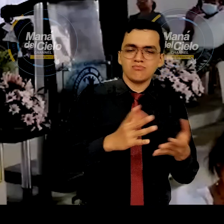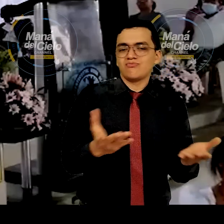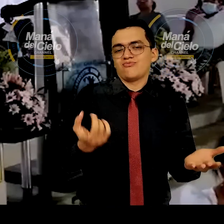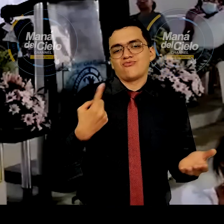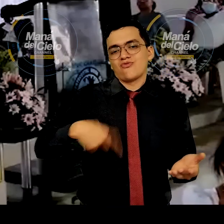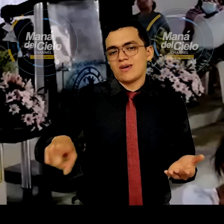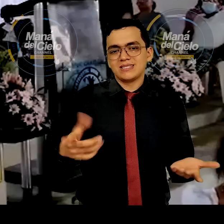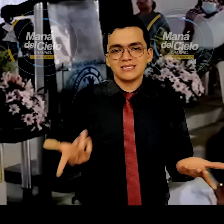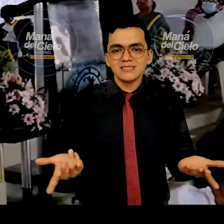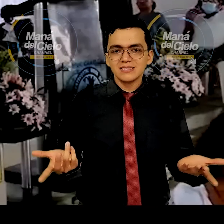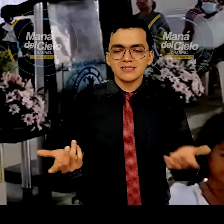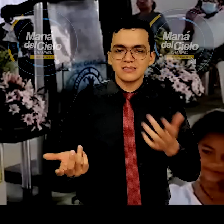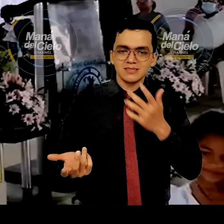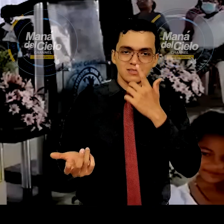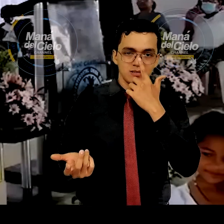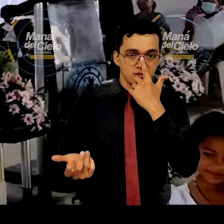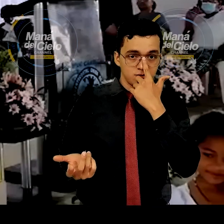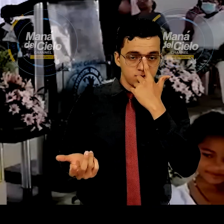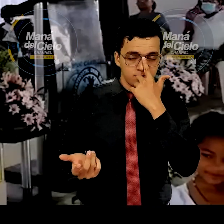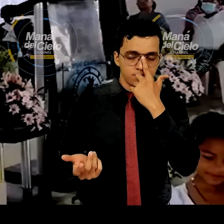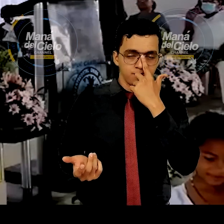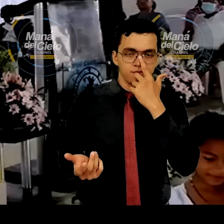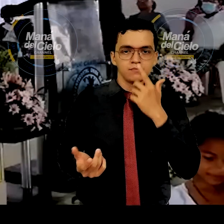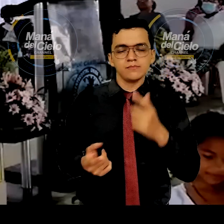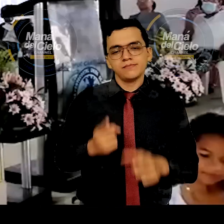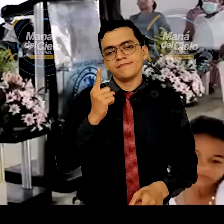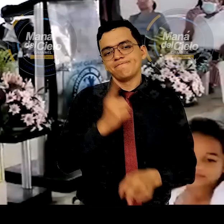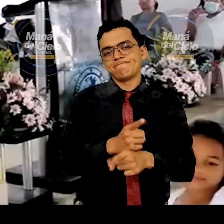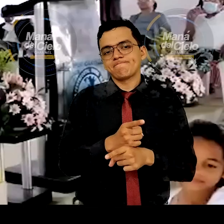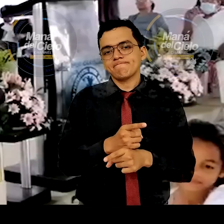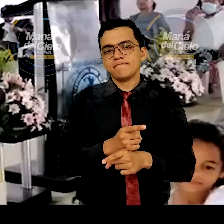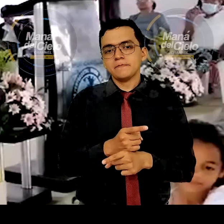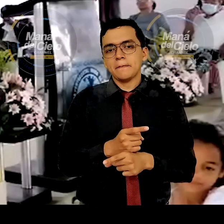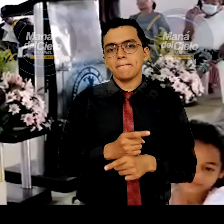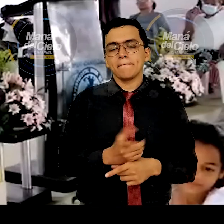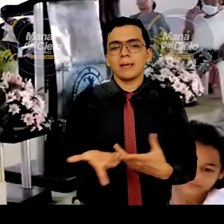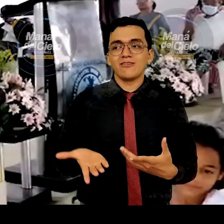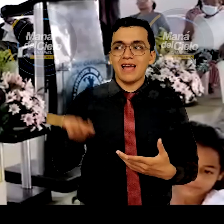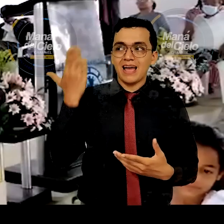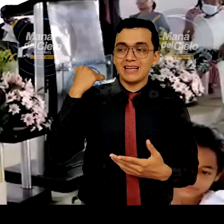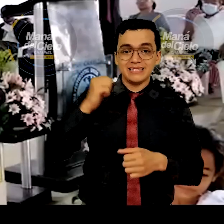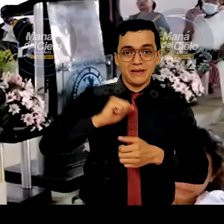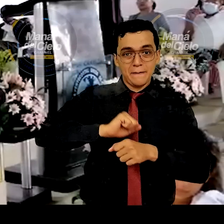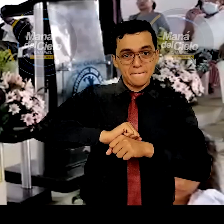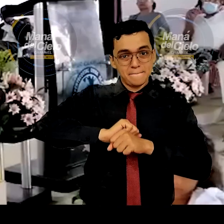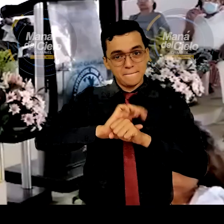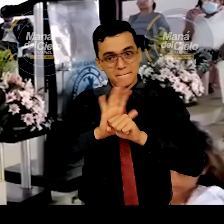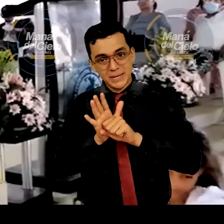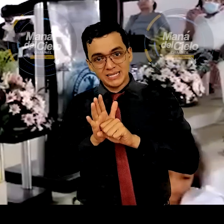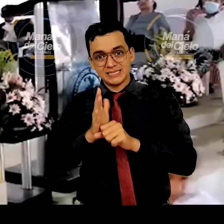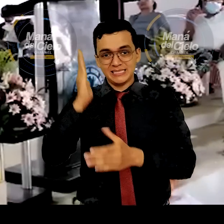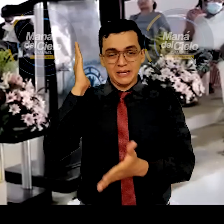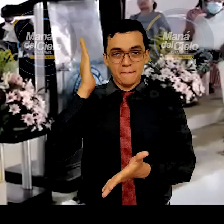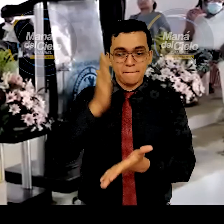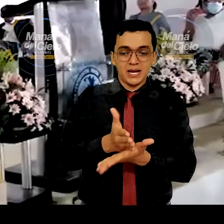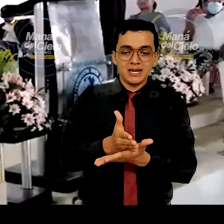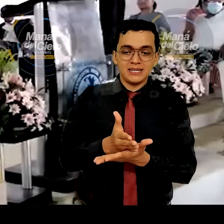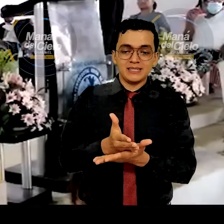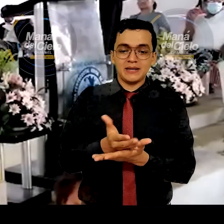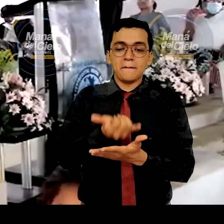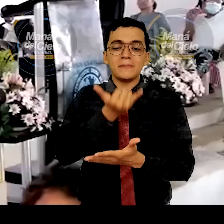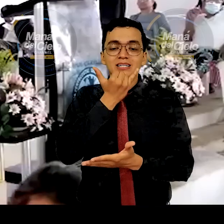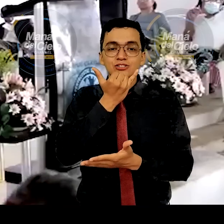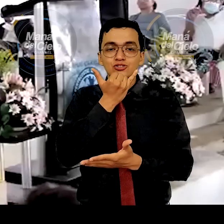Eso es distinto. Entonces ahora con esto de la pandemia salieron cosas, el terror a